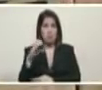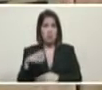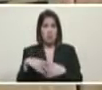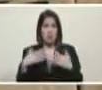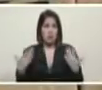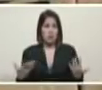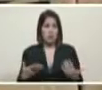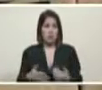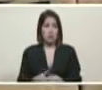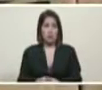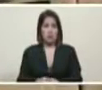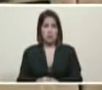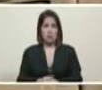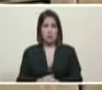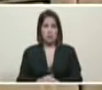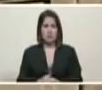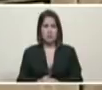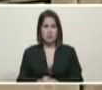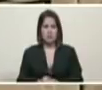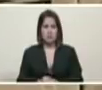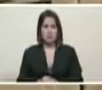Armada?